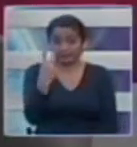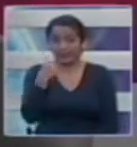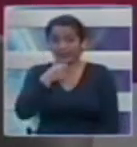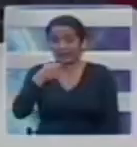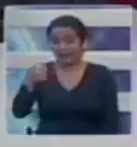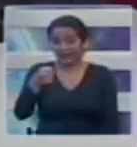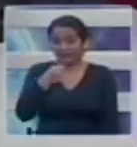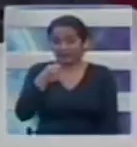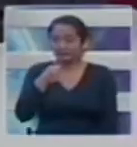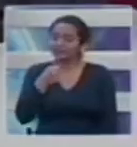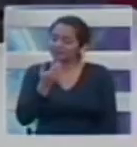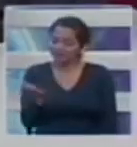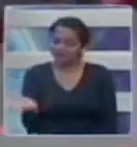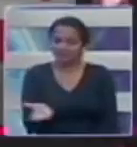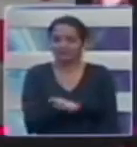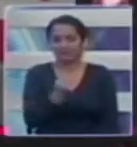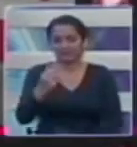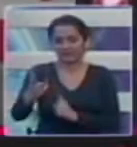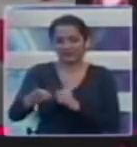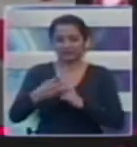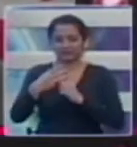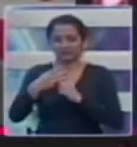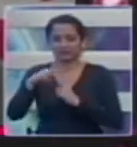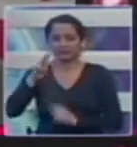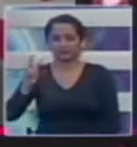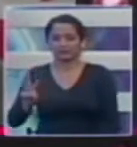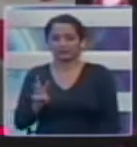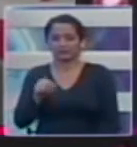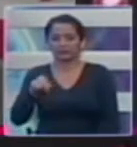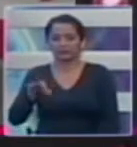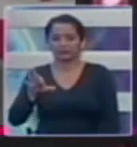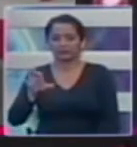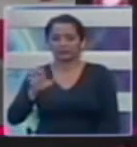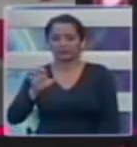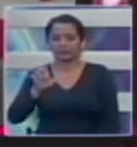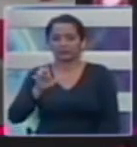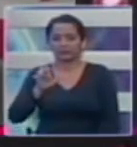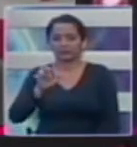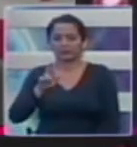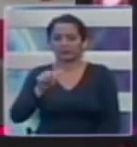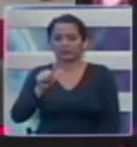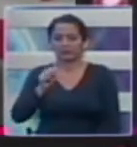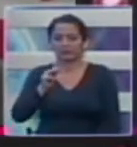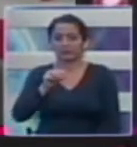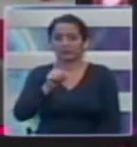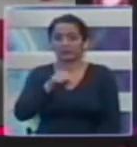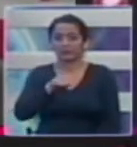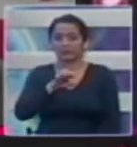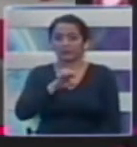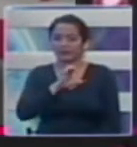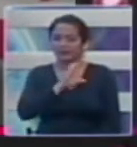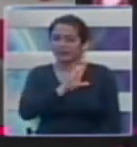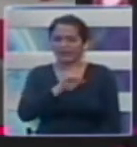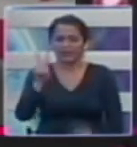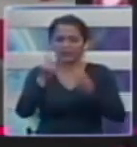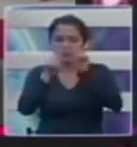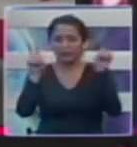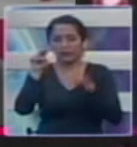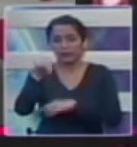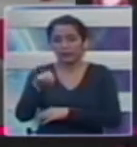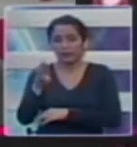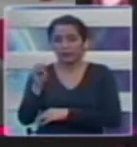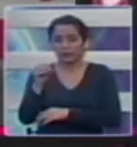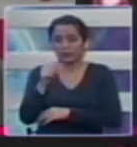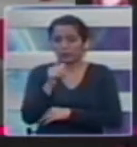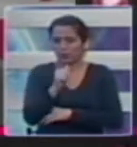los invito a ingresar en nuestra página web en www.telerama.es. Ahí la tienen en la sección En Boga. No solo eso, recuerden, también